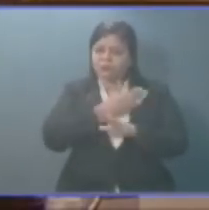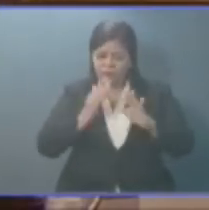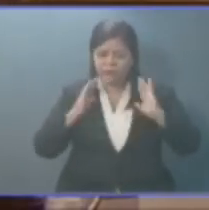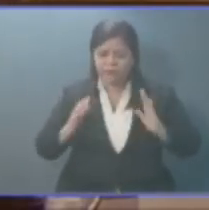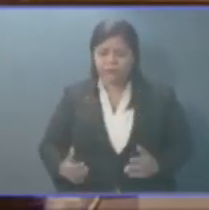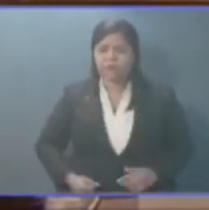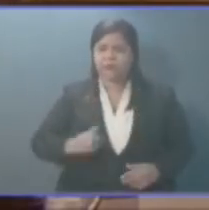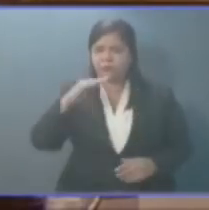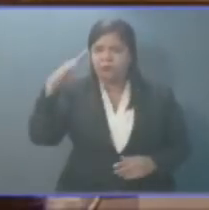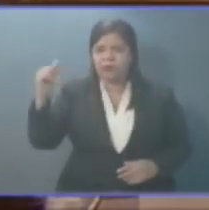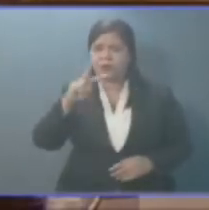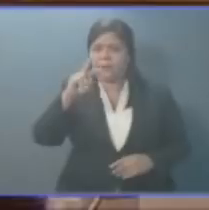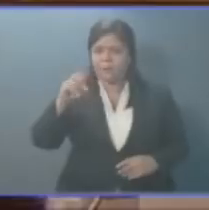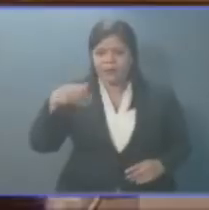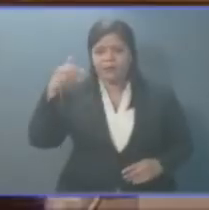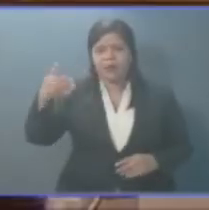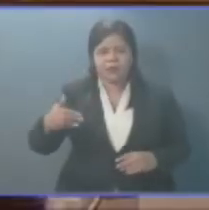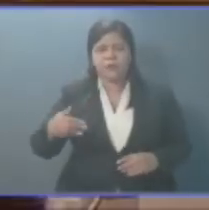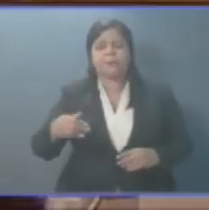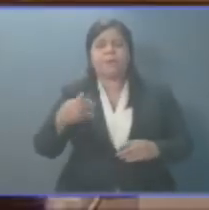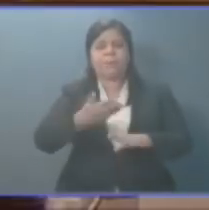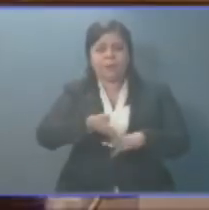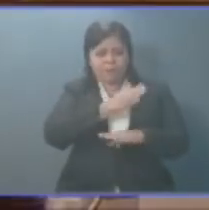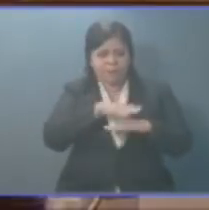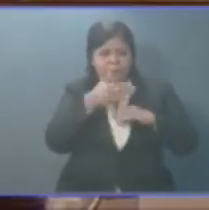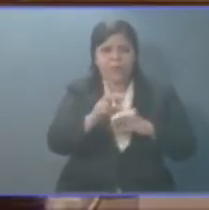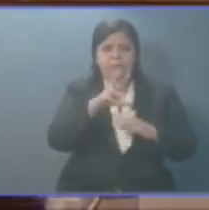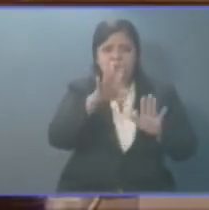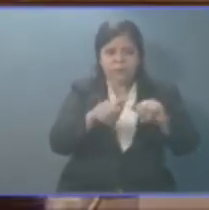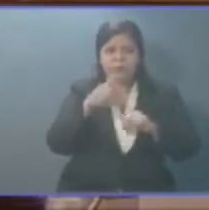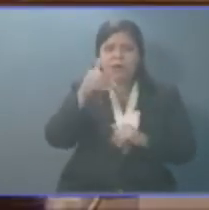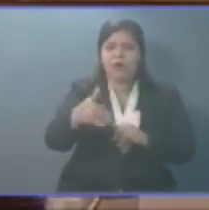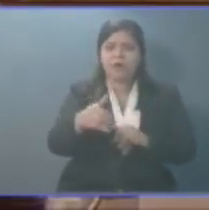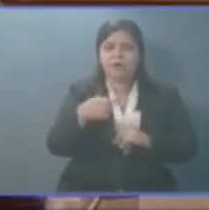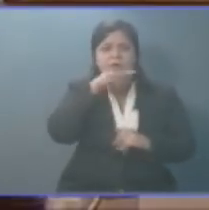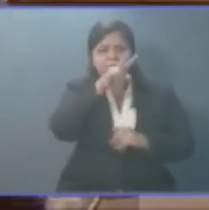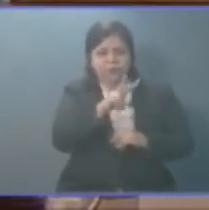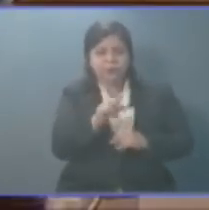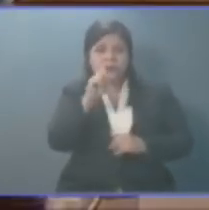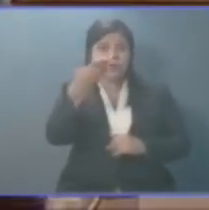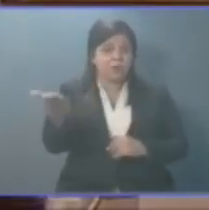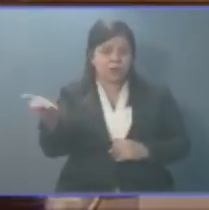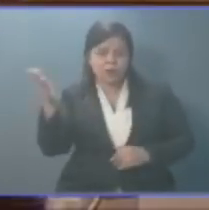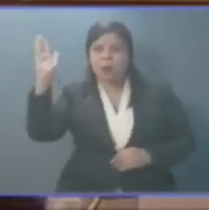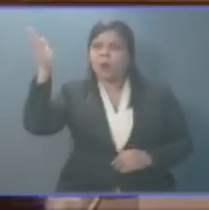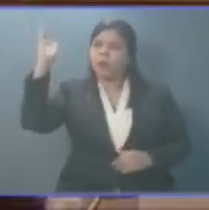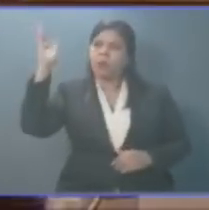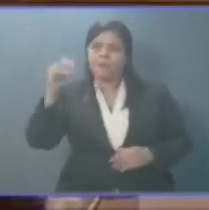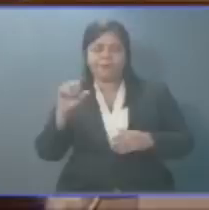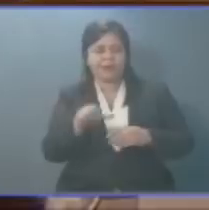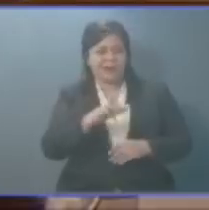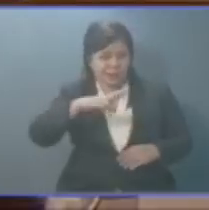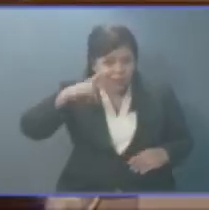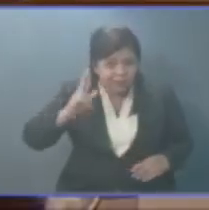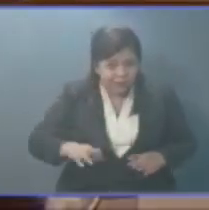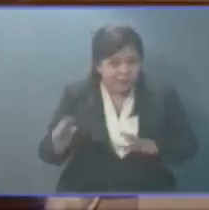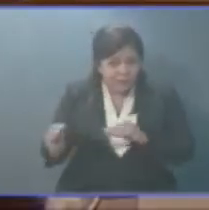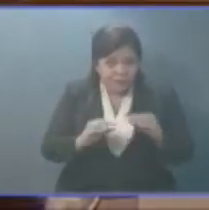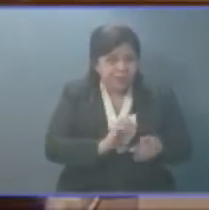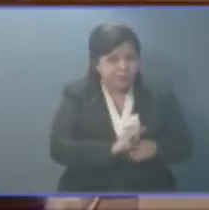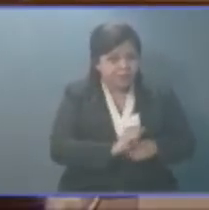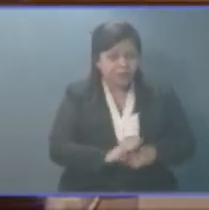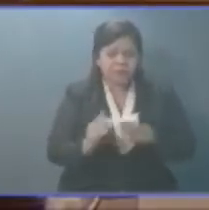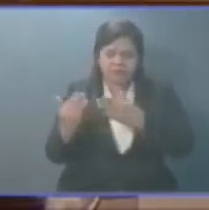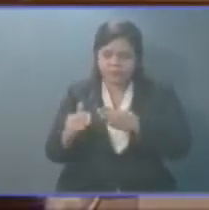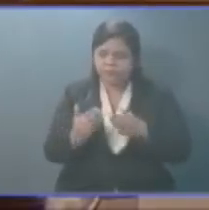país 20 años y para los que han gobernado el país 10 años. Porque una cosa es el discurso y otra cosa son los hechos y las realidades.